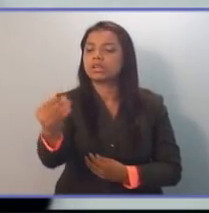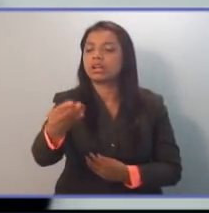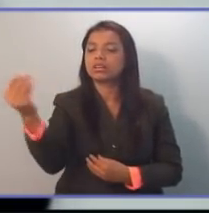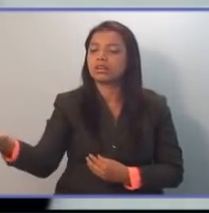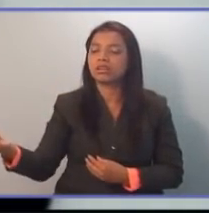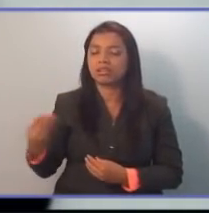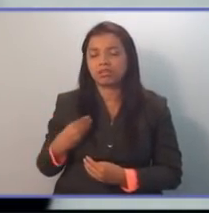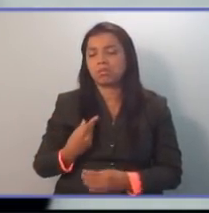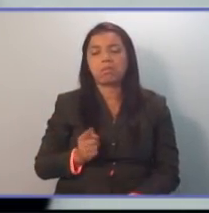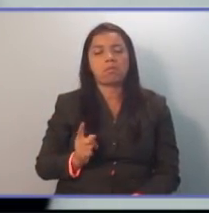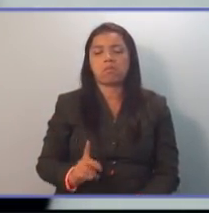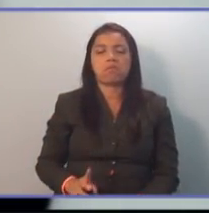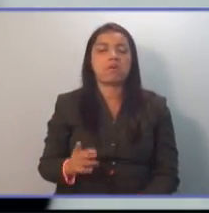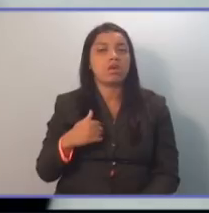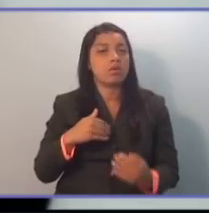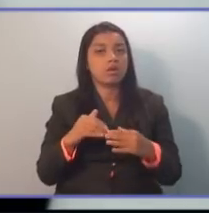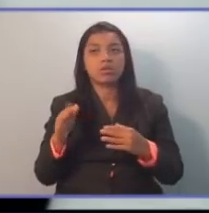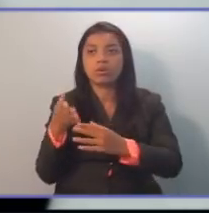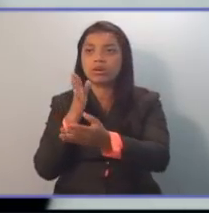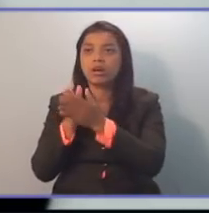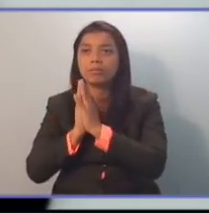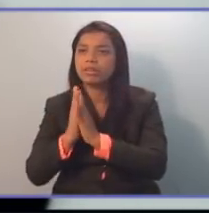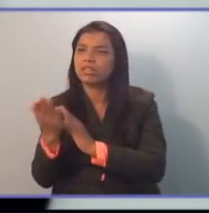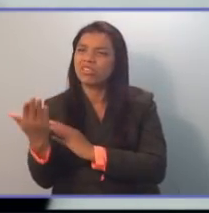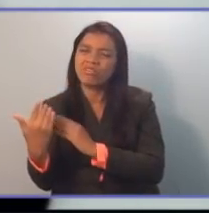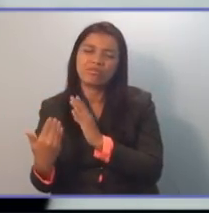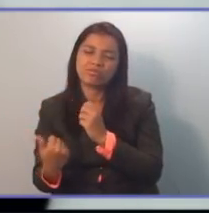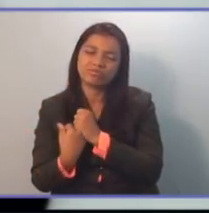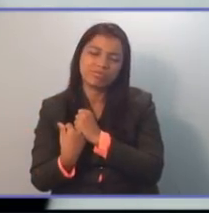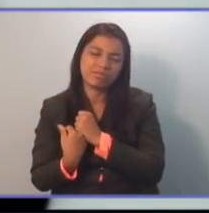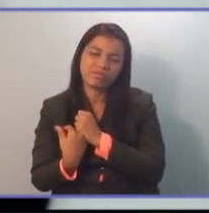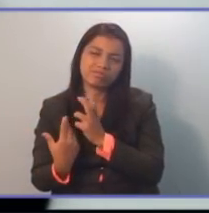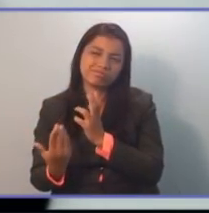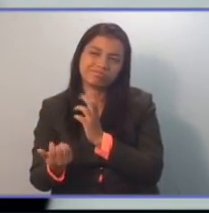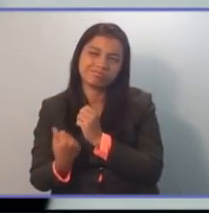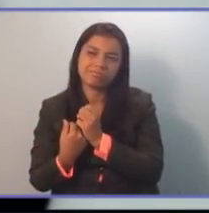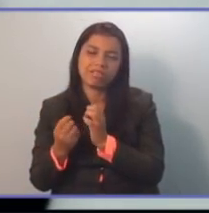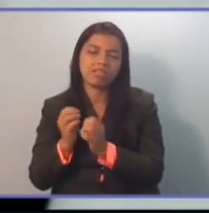solicitado favores ni dádivas,